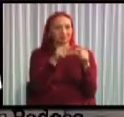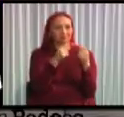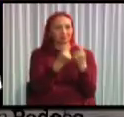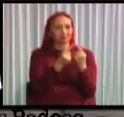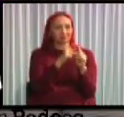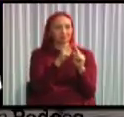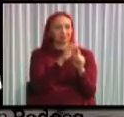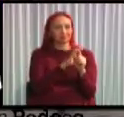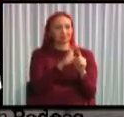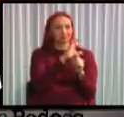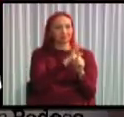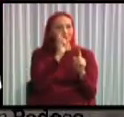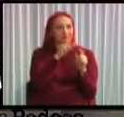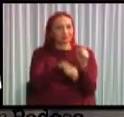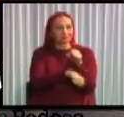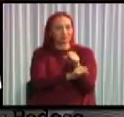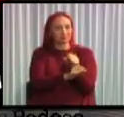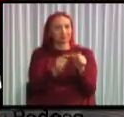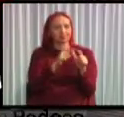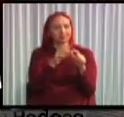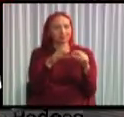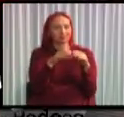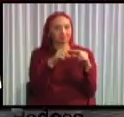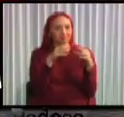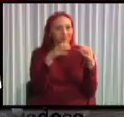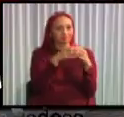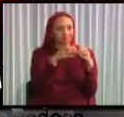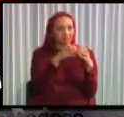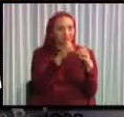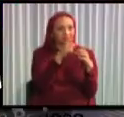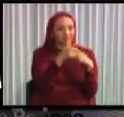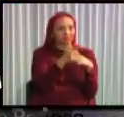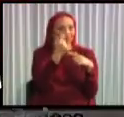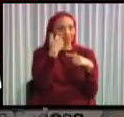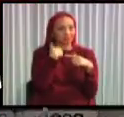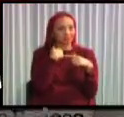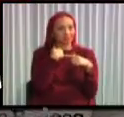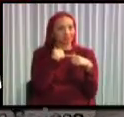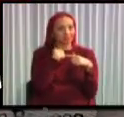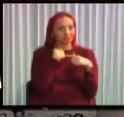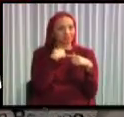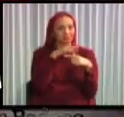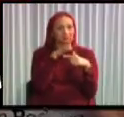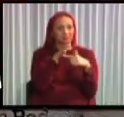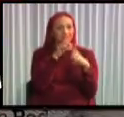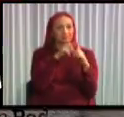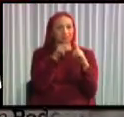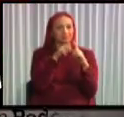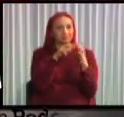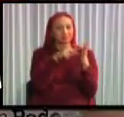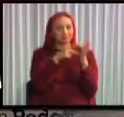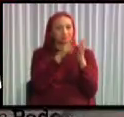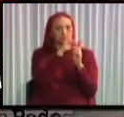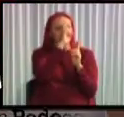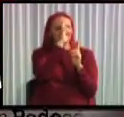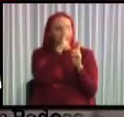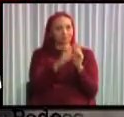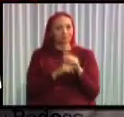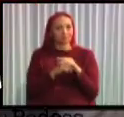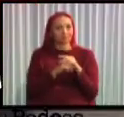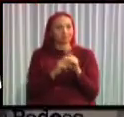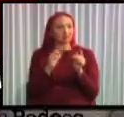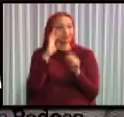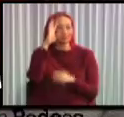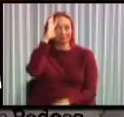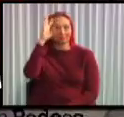ciertas cualidades para el fútbol. En el grupo social usted tenía un cierto respeto, ¿verdad?